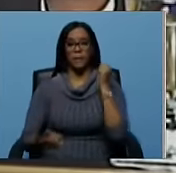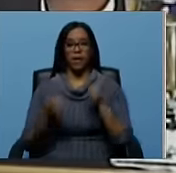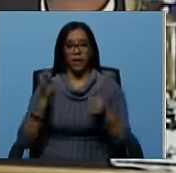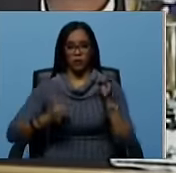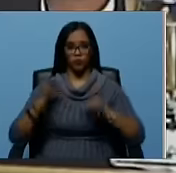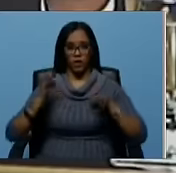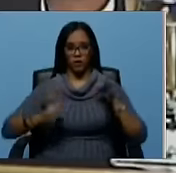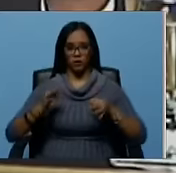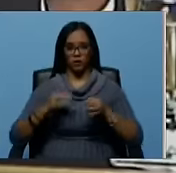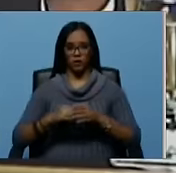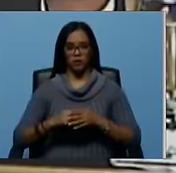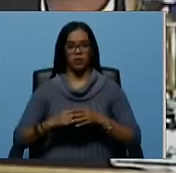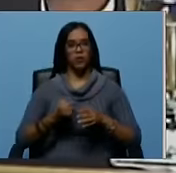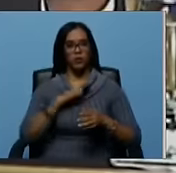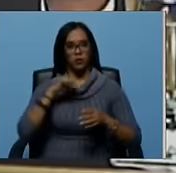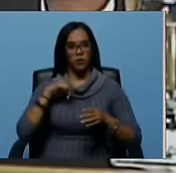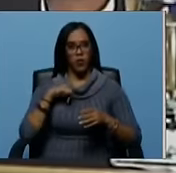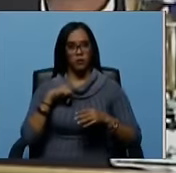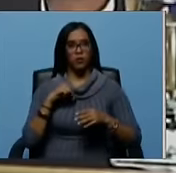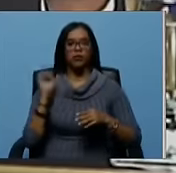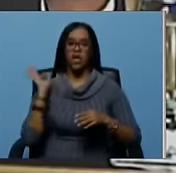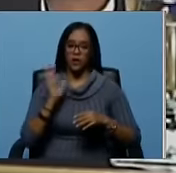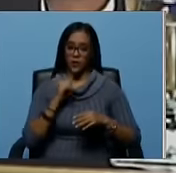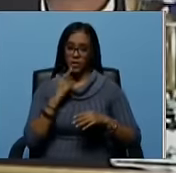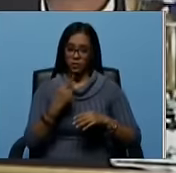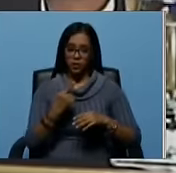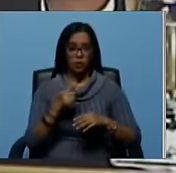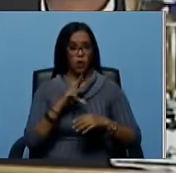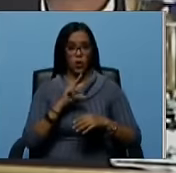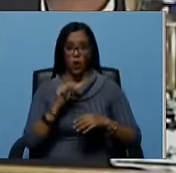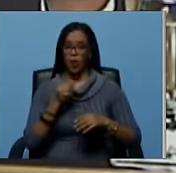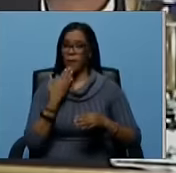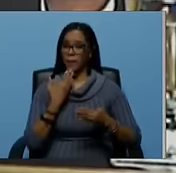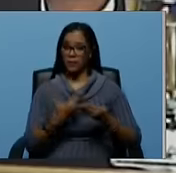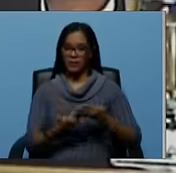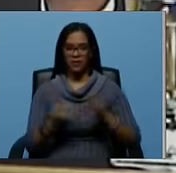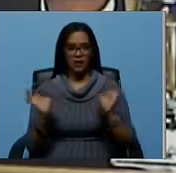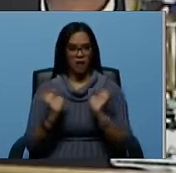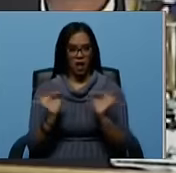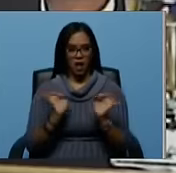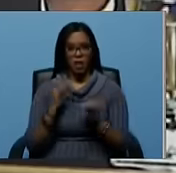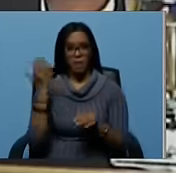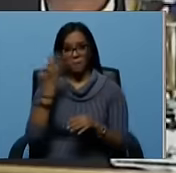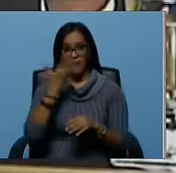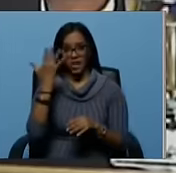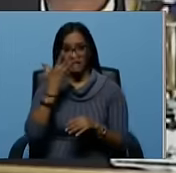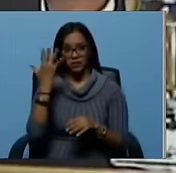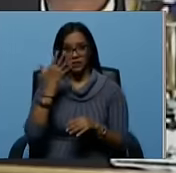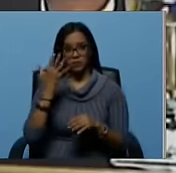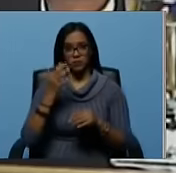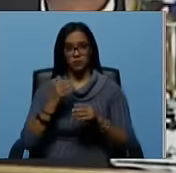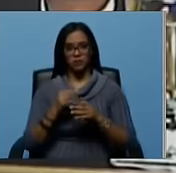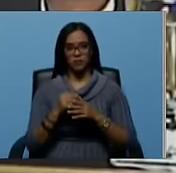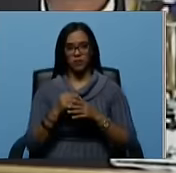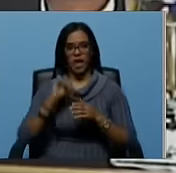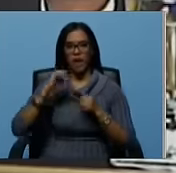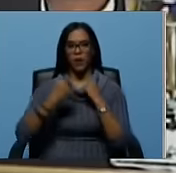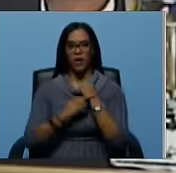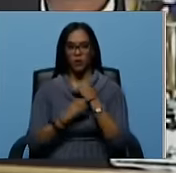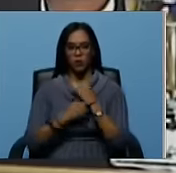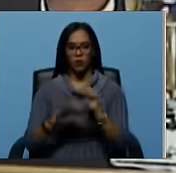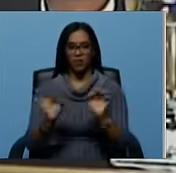prófuga de la justicia. Nosotros se los venimos diciendo, no vamos a permitir nada parecido a Guaidó,